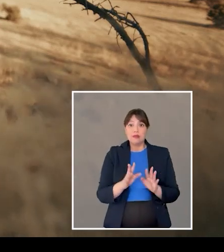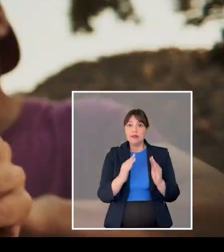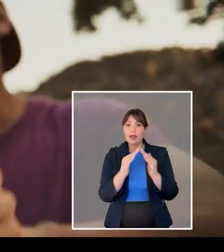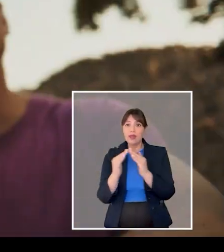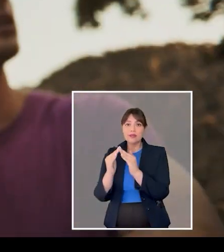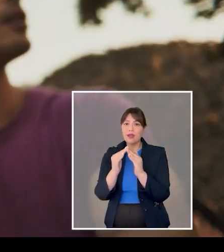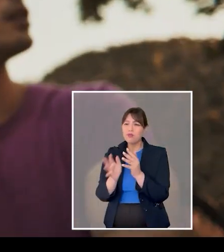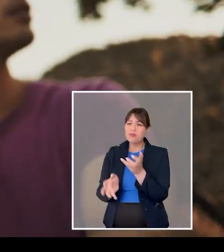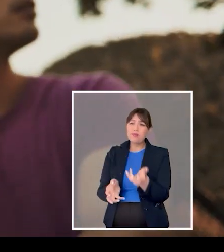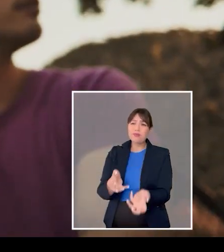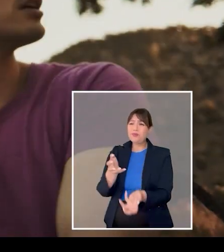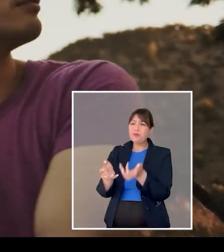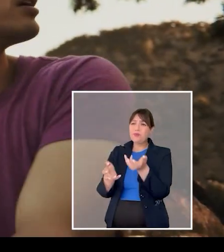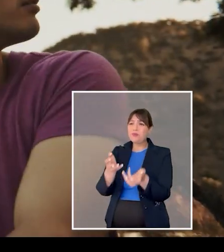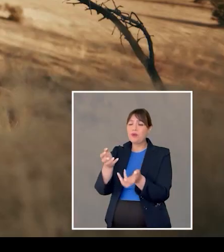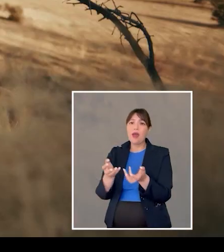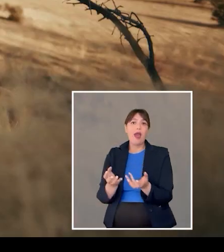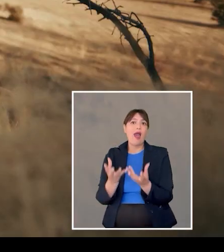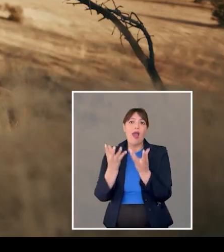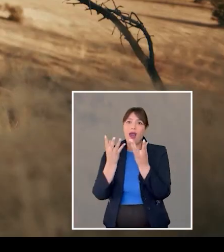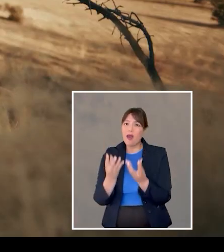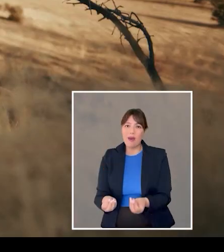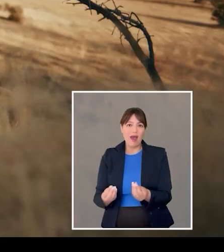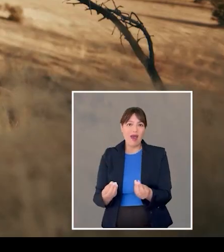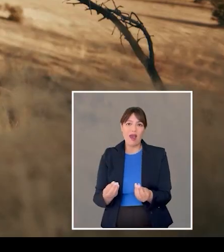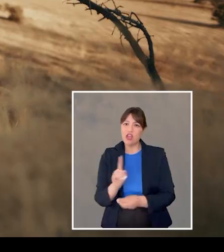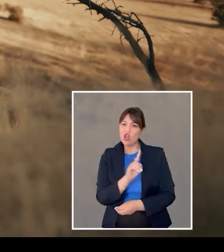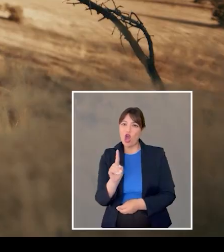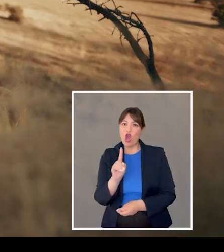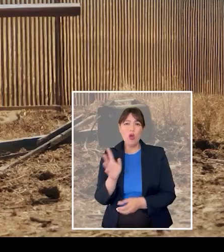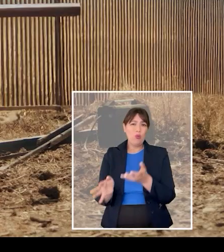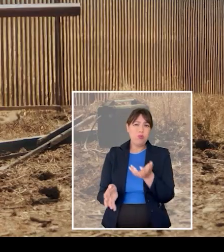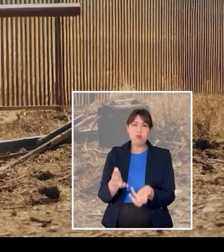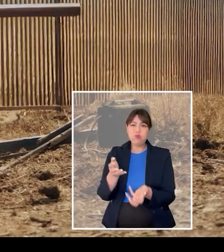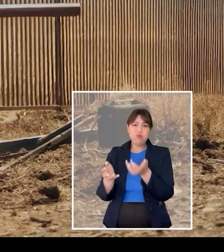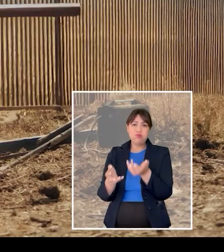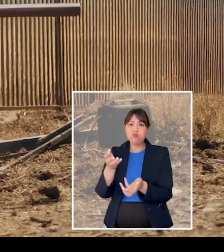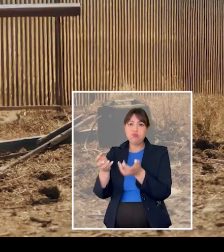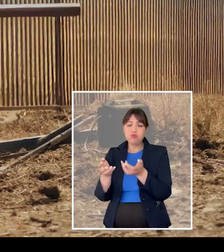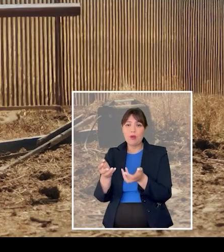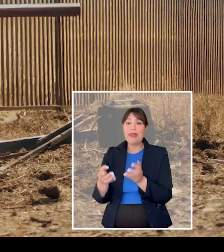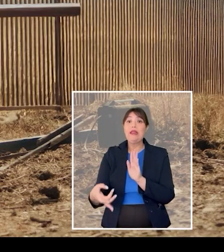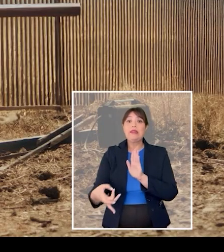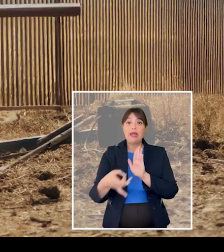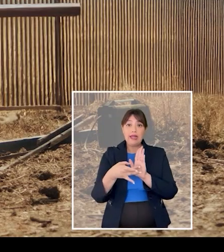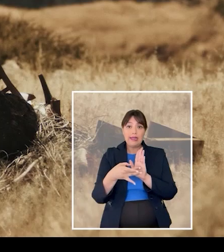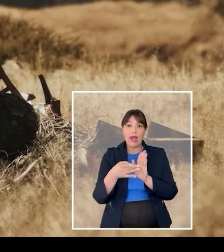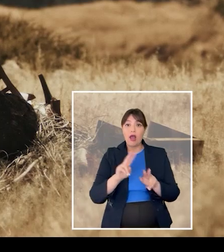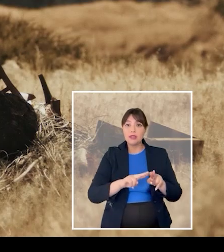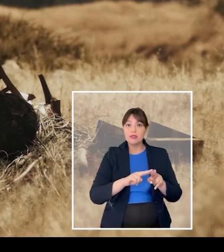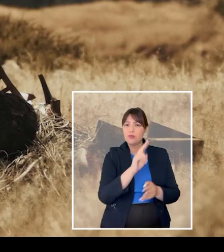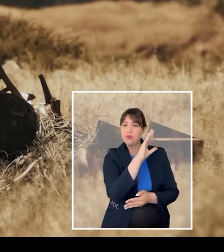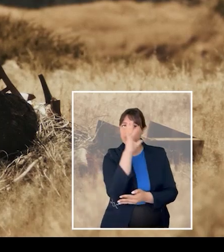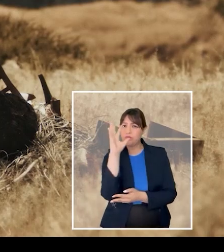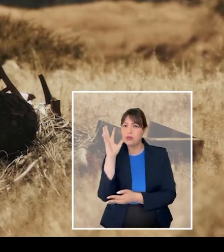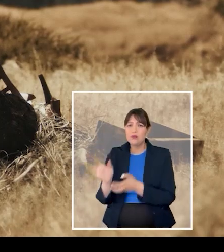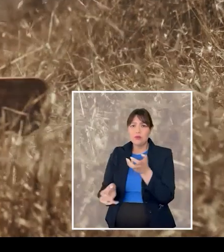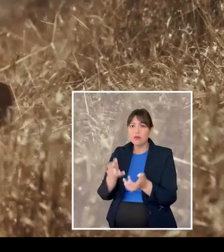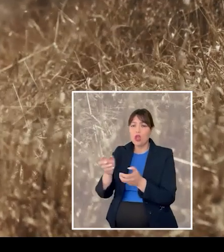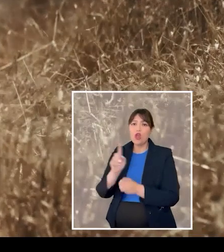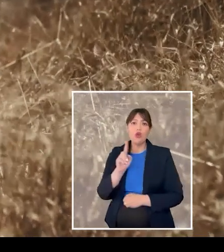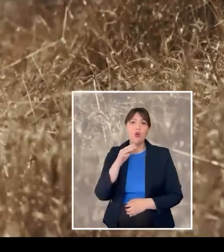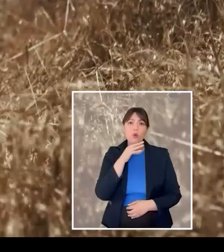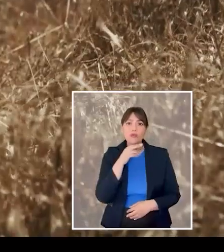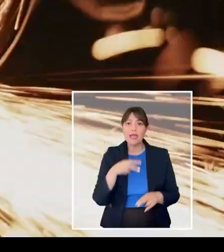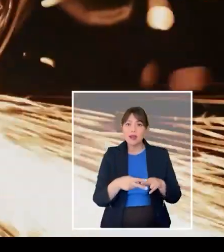descuido prendes cientos de casas. Apaga antes que prenda. Provocar un incendio forestal es un delito. Por eso,